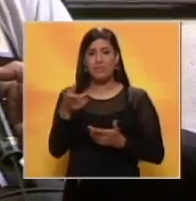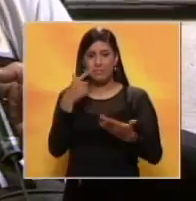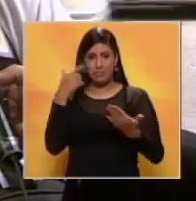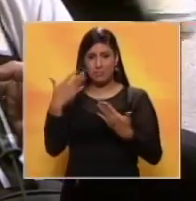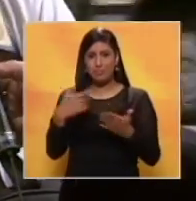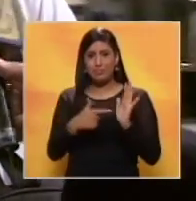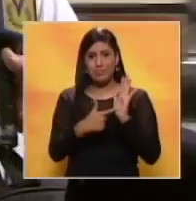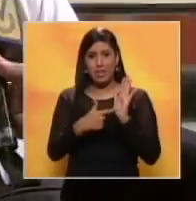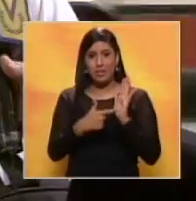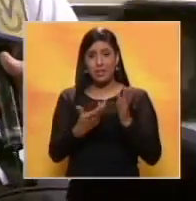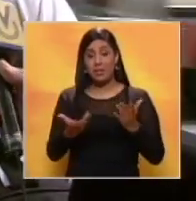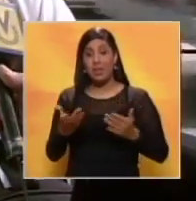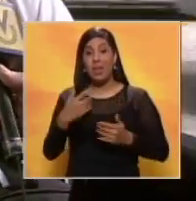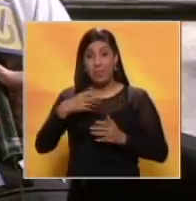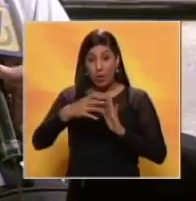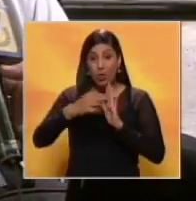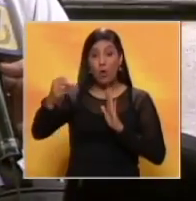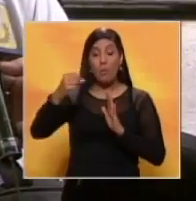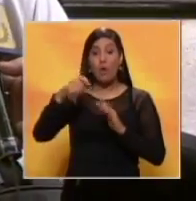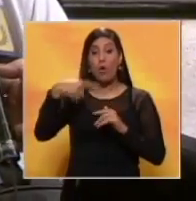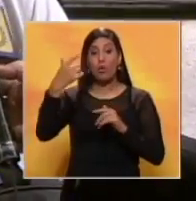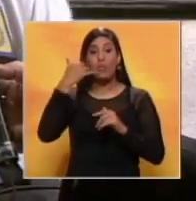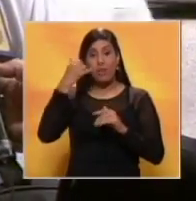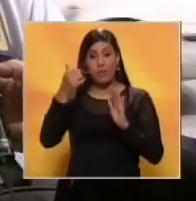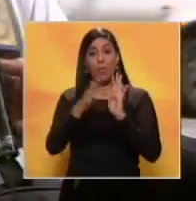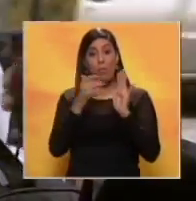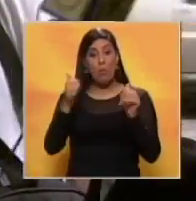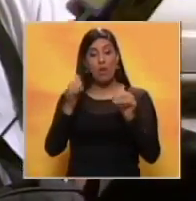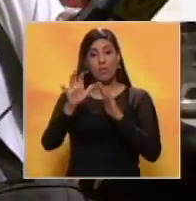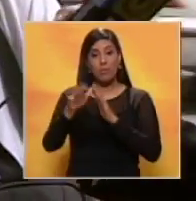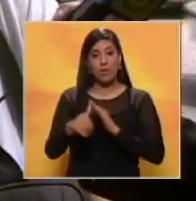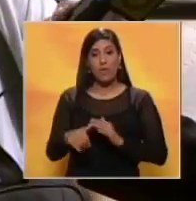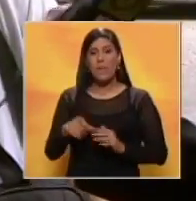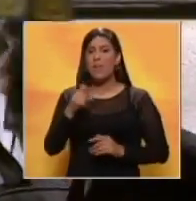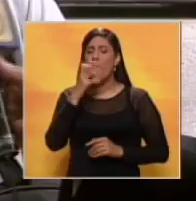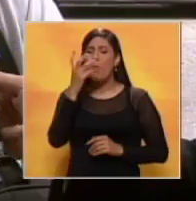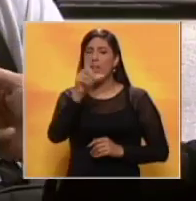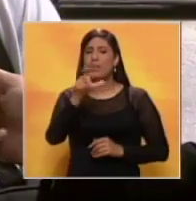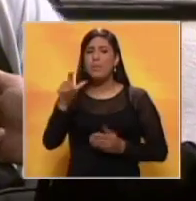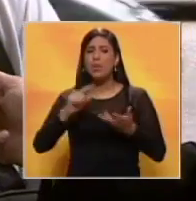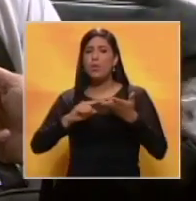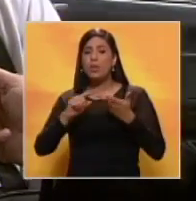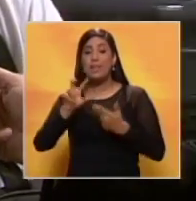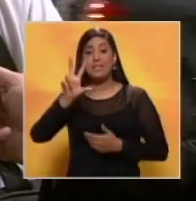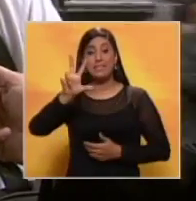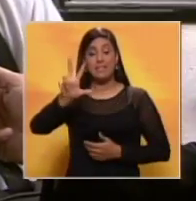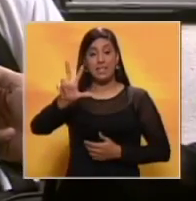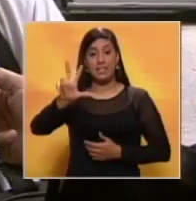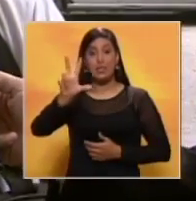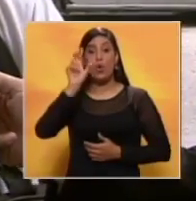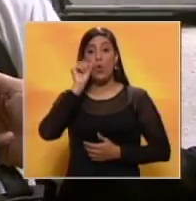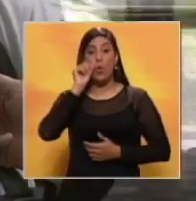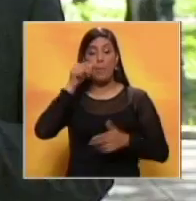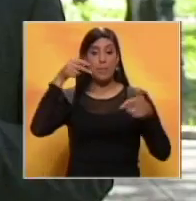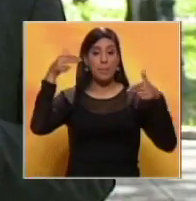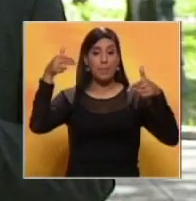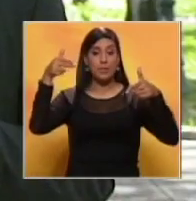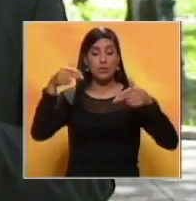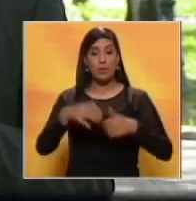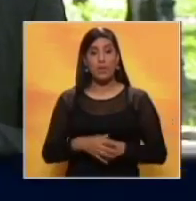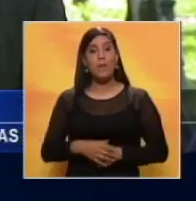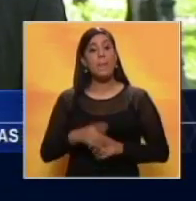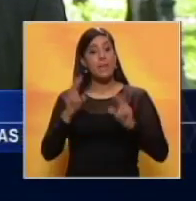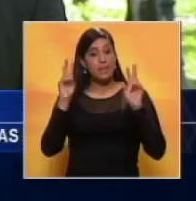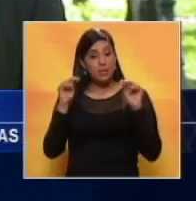esto es un perolito. Que me quitaron era un buen teléfono. ¿Y quiénes eran? ¿Cuántas personas? Eran tres hombres armados. Según